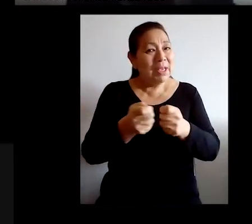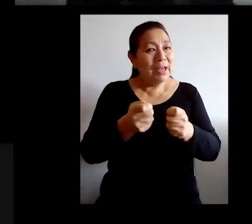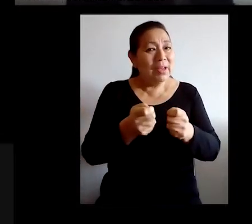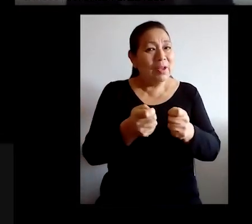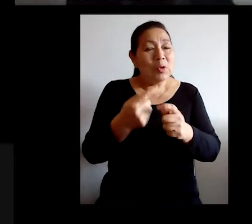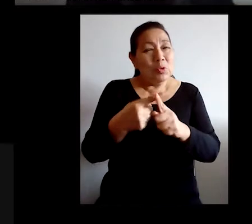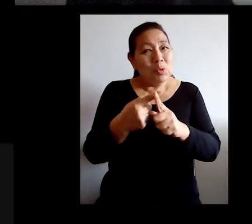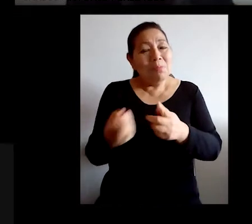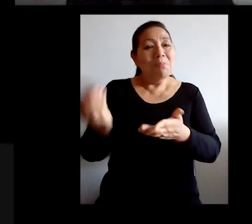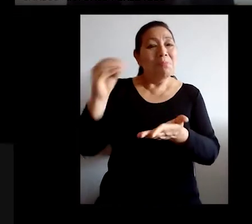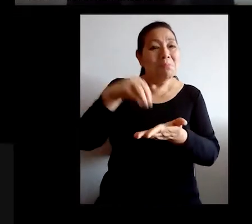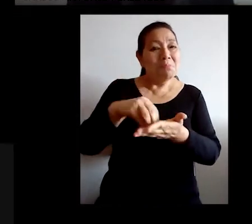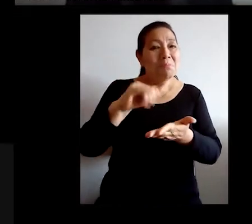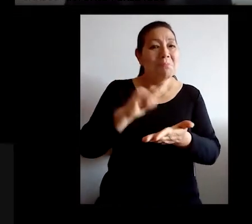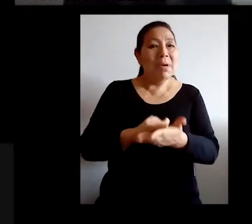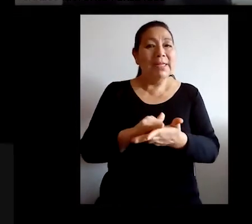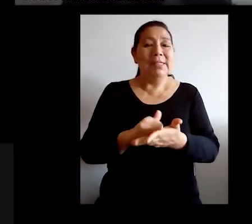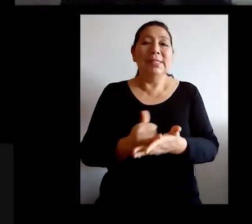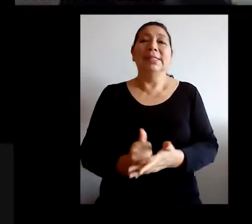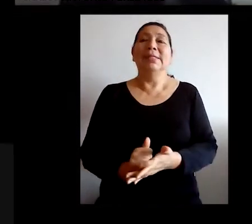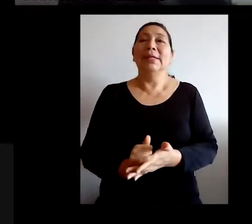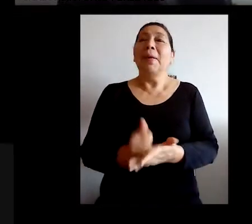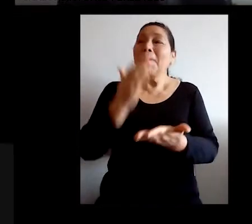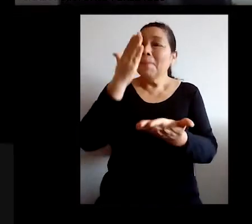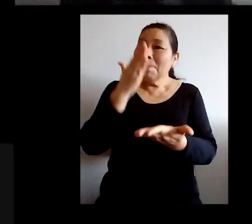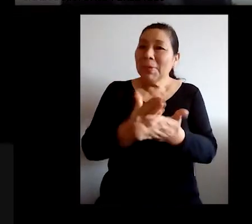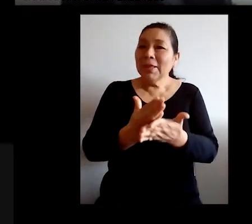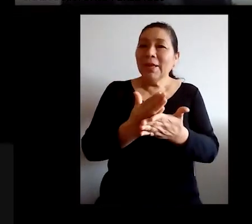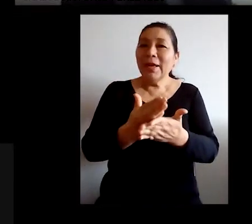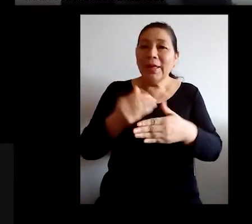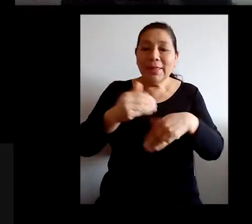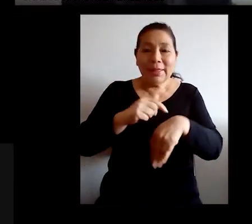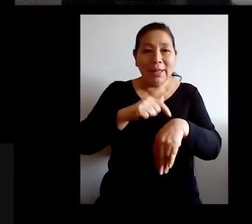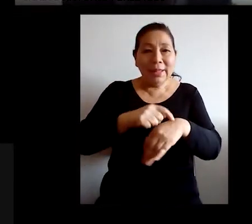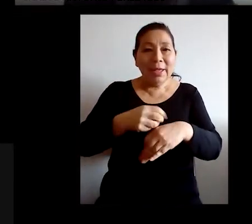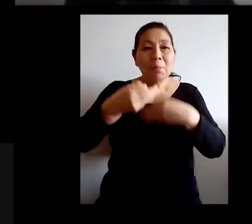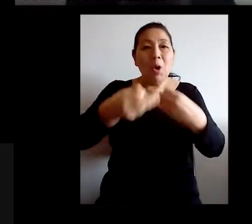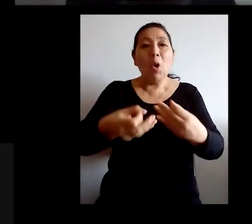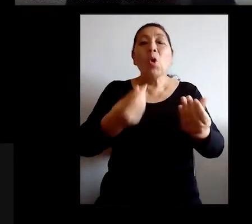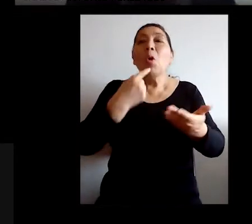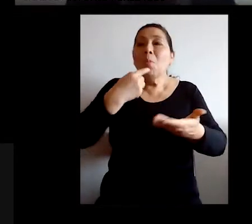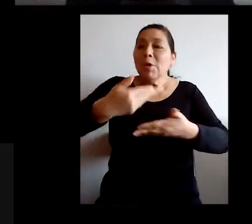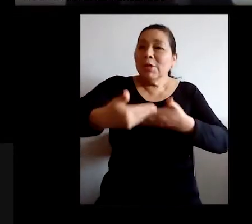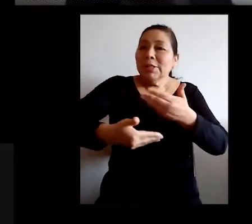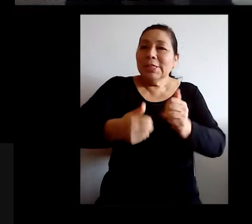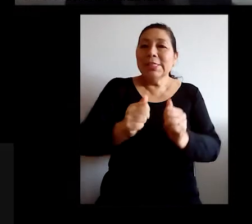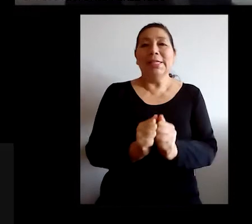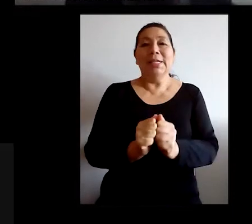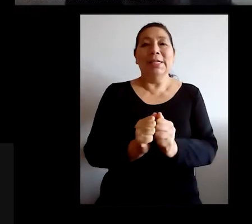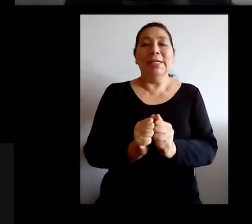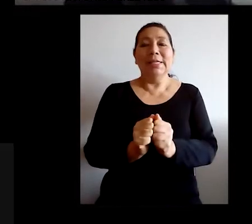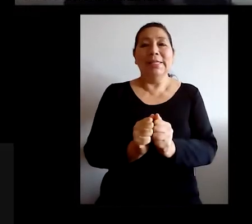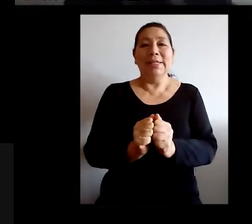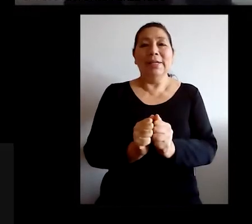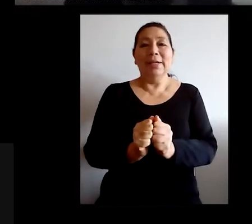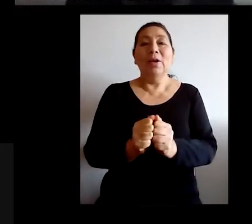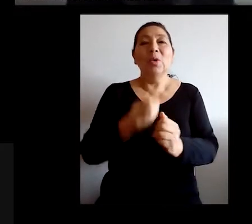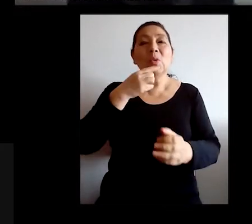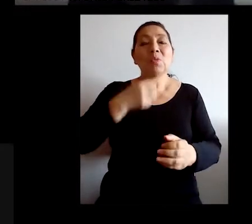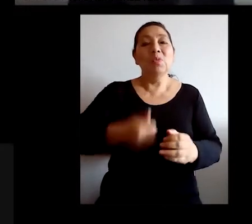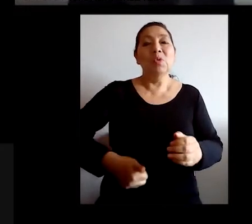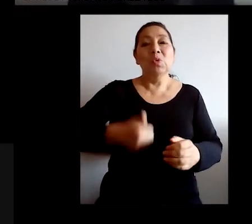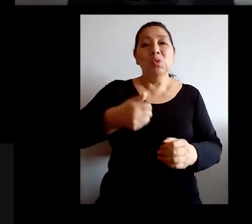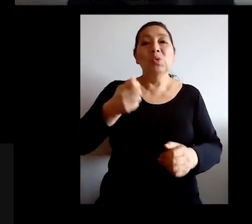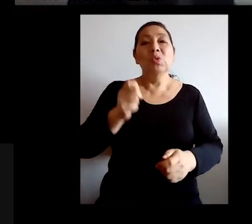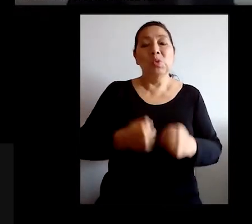que sumarse una mitad del plazo ordinario, tal como se ha procedido en la Corte